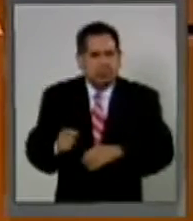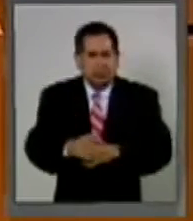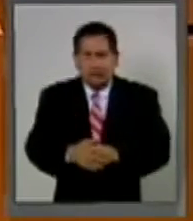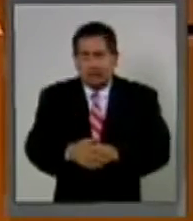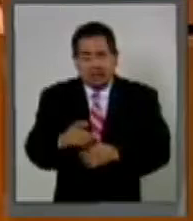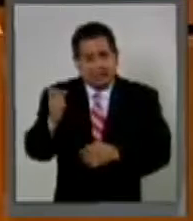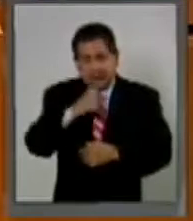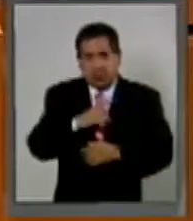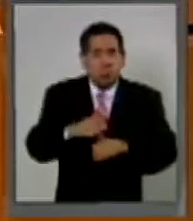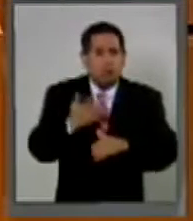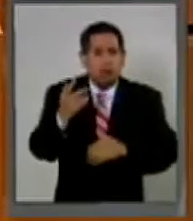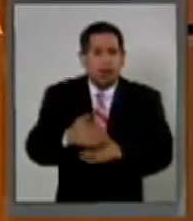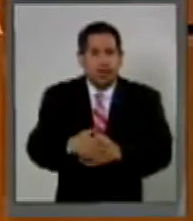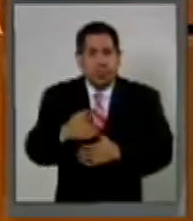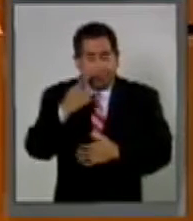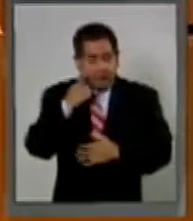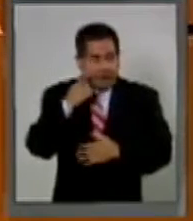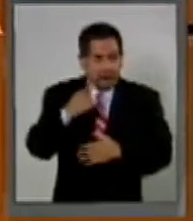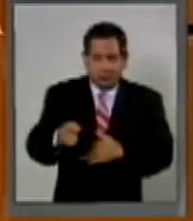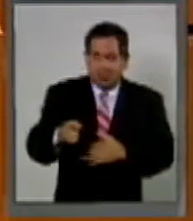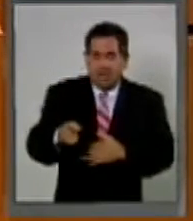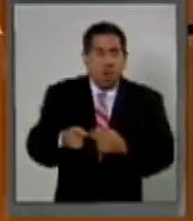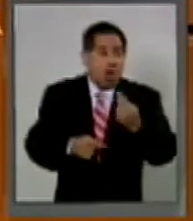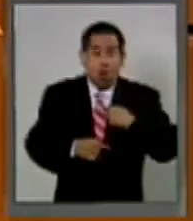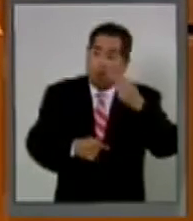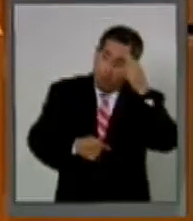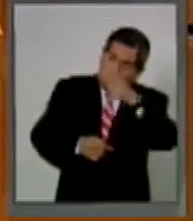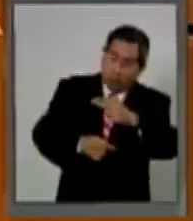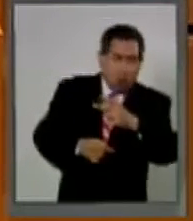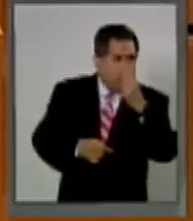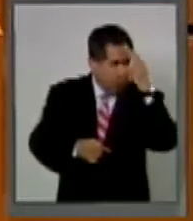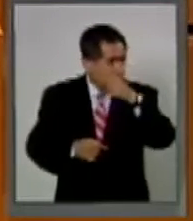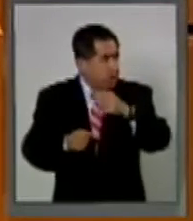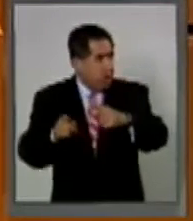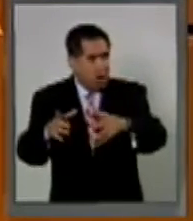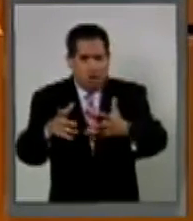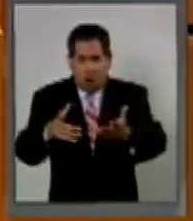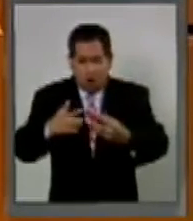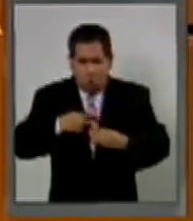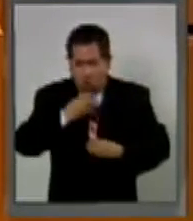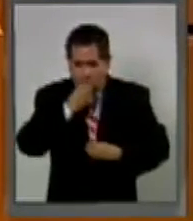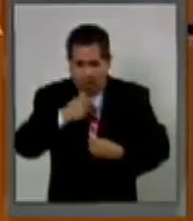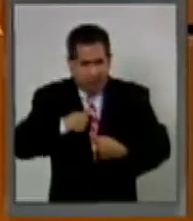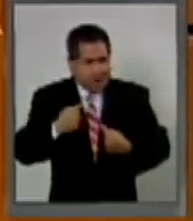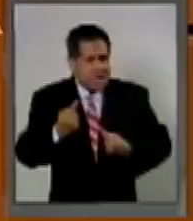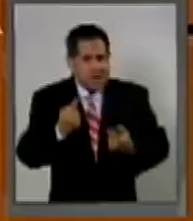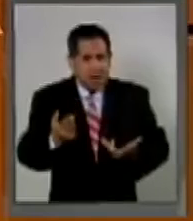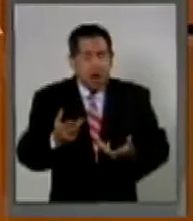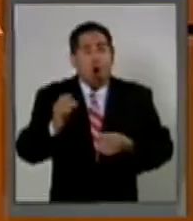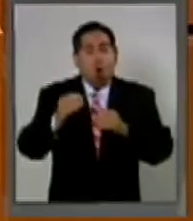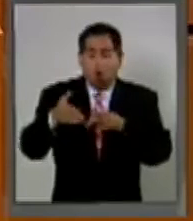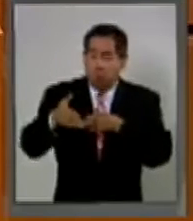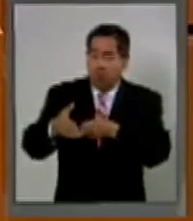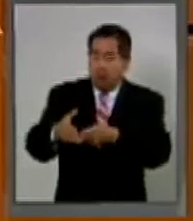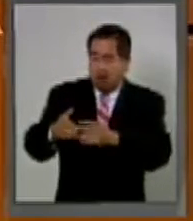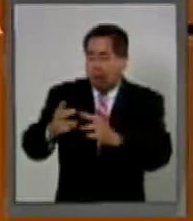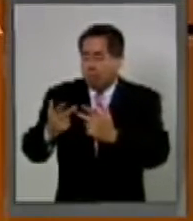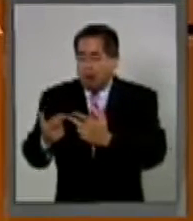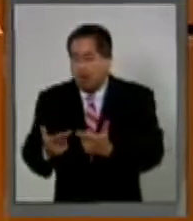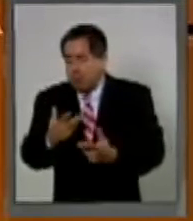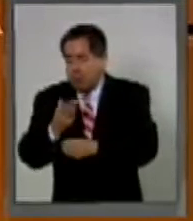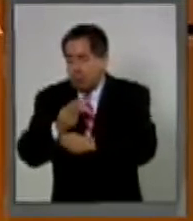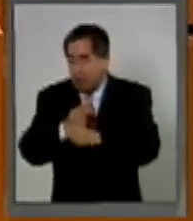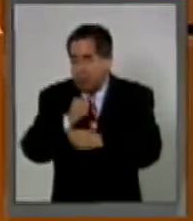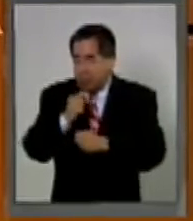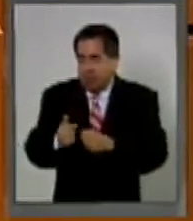crisis. Pues entre los decretos de veda, aunado a la falta de mantenimiento de las embarcaciones, han sumido en